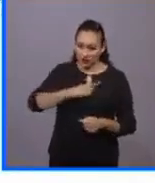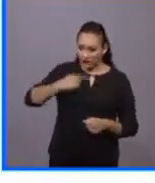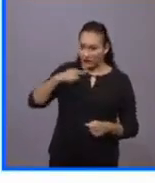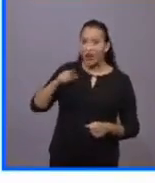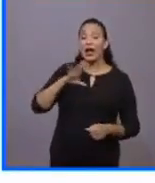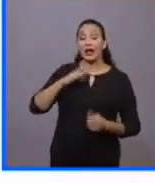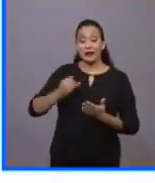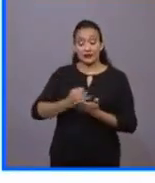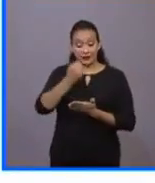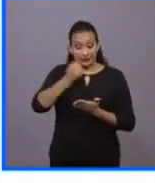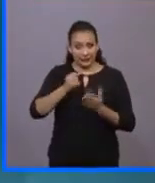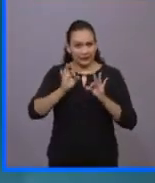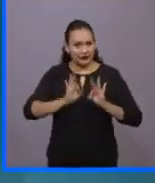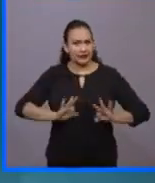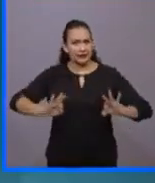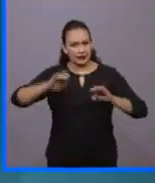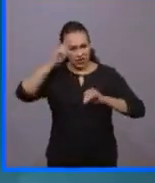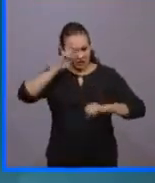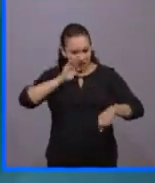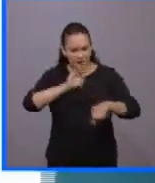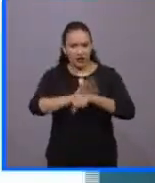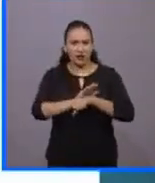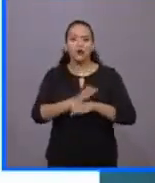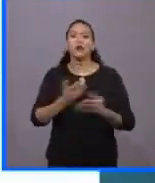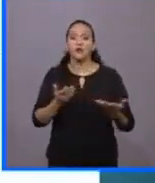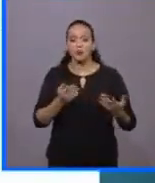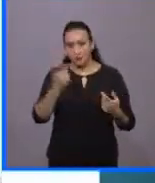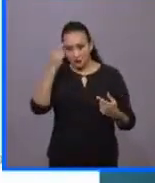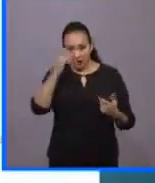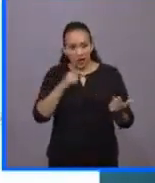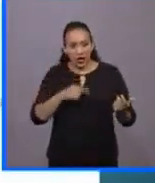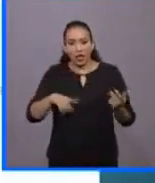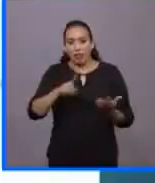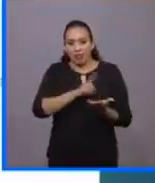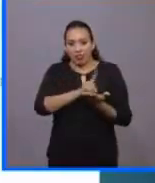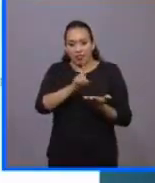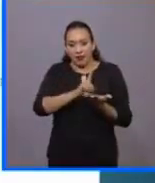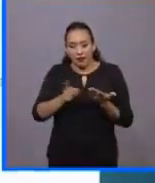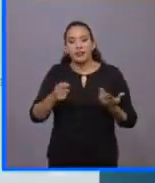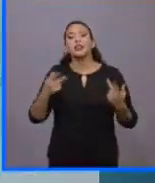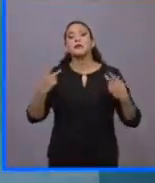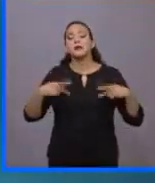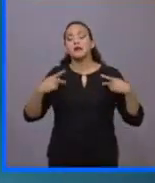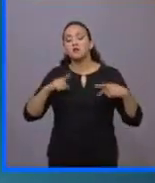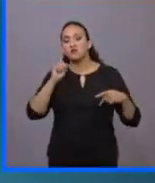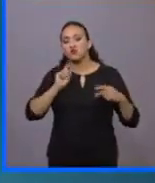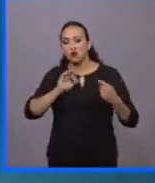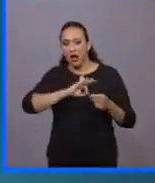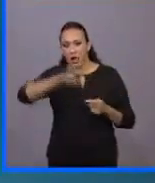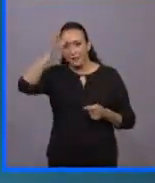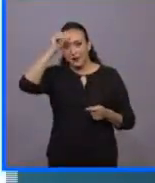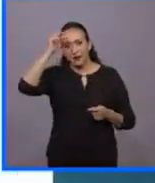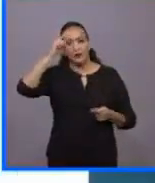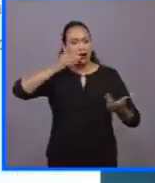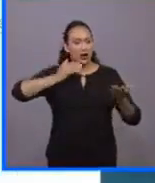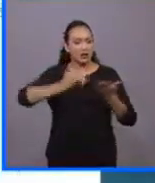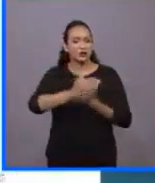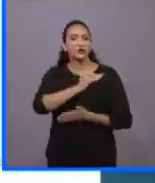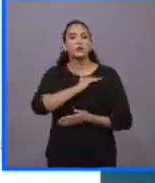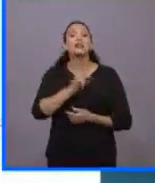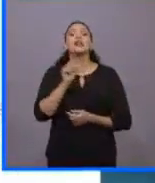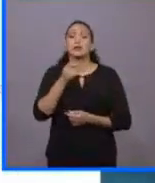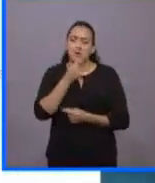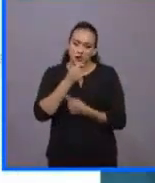las sentencias del máximo tribunal relacionadas con estos mecanismos preventivos para el acceso a la justicia de mujeres